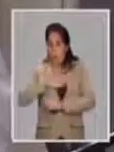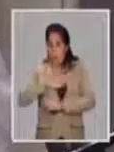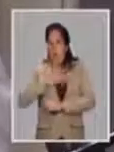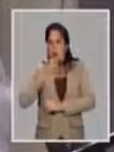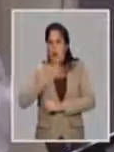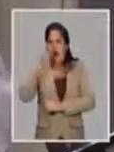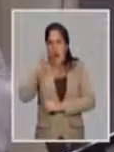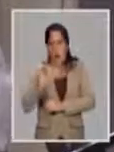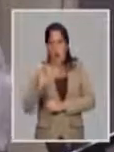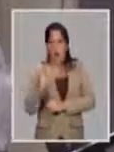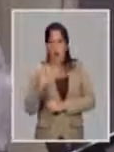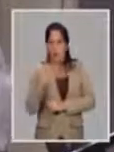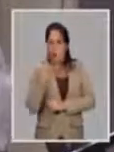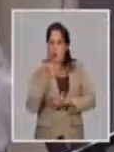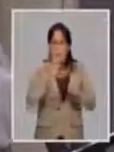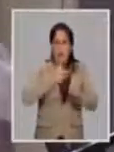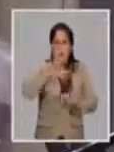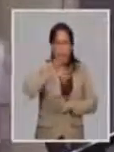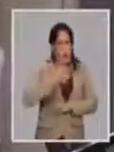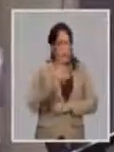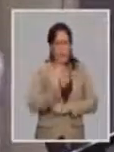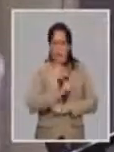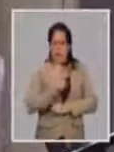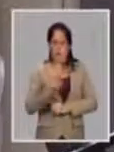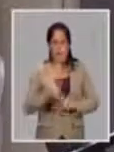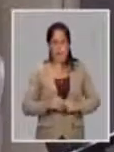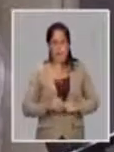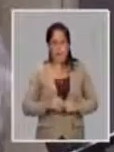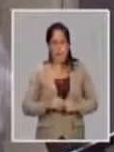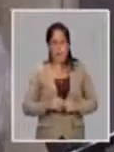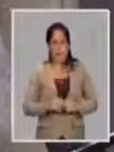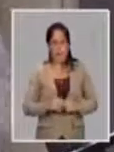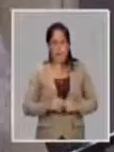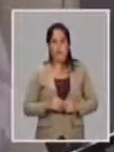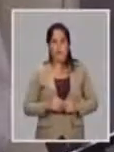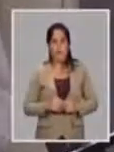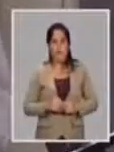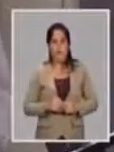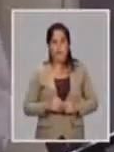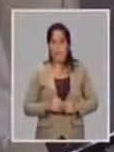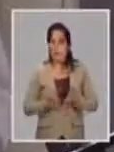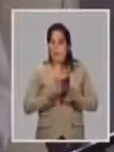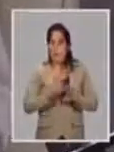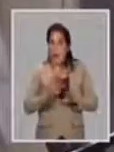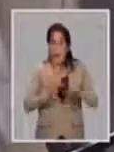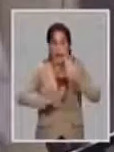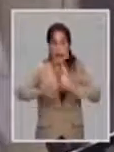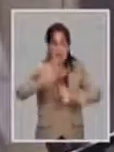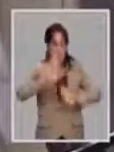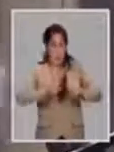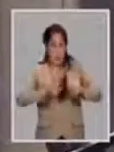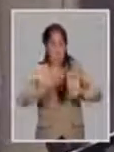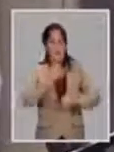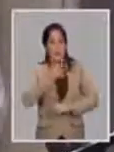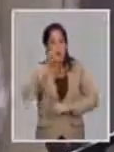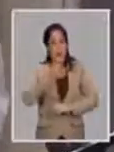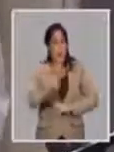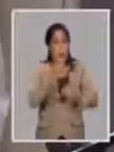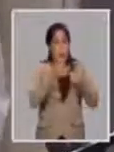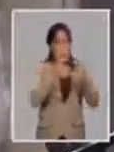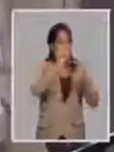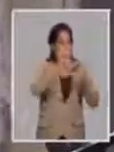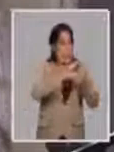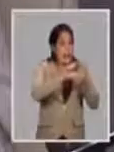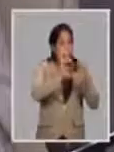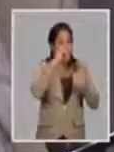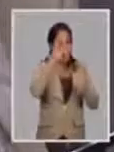justamente a solicitud de nosotros, de los productores de vacunas, tanto del CGB como nuestra. La variable funcional de anticuerpos se evalúa